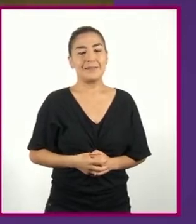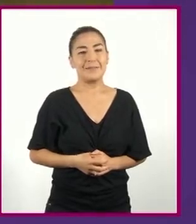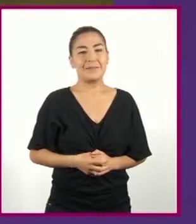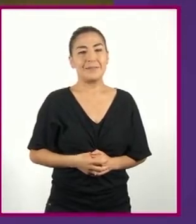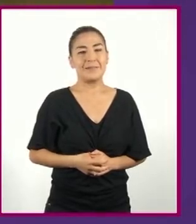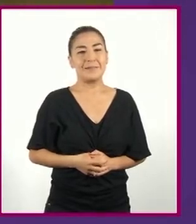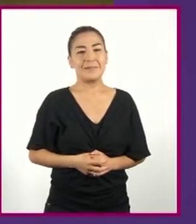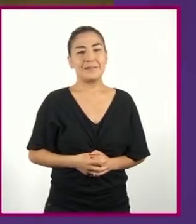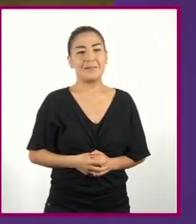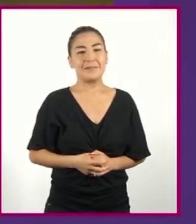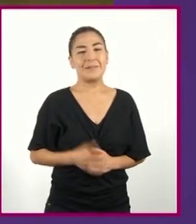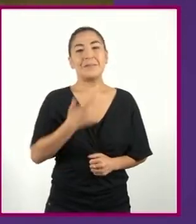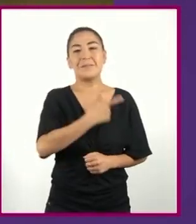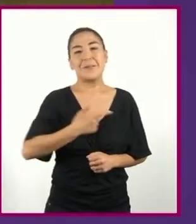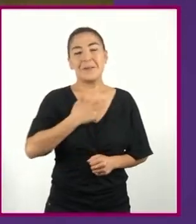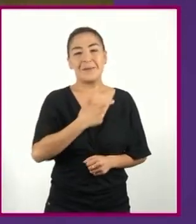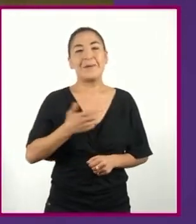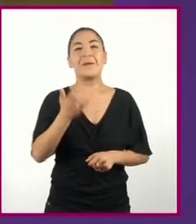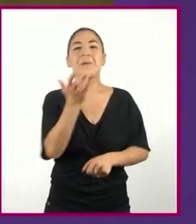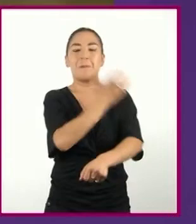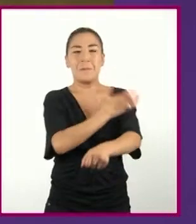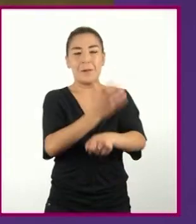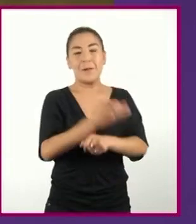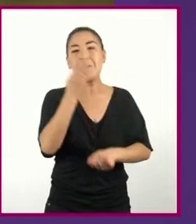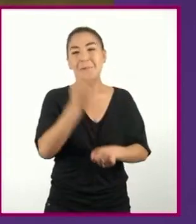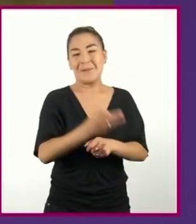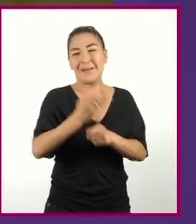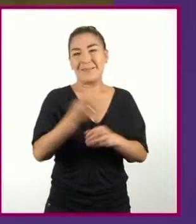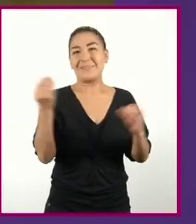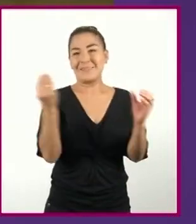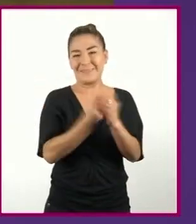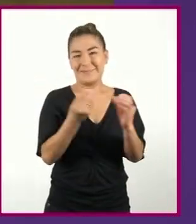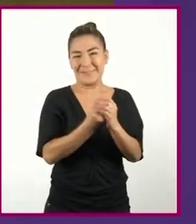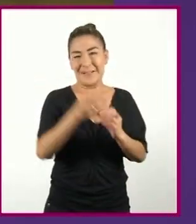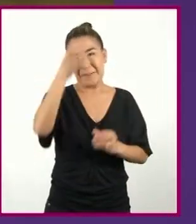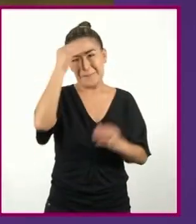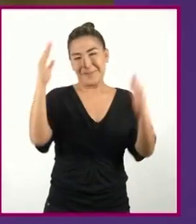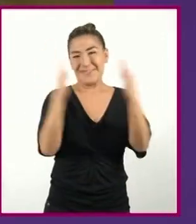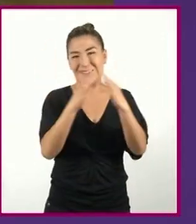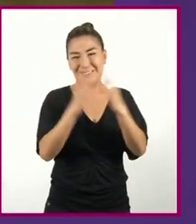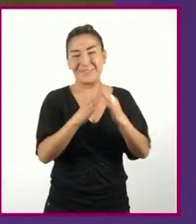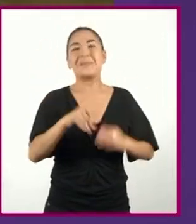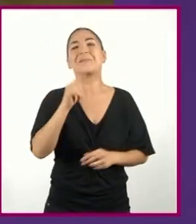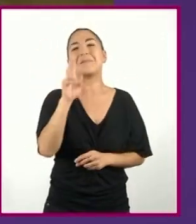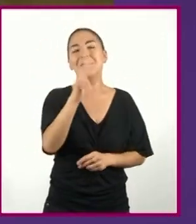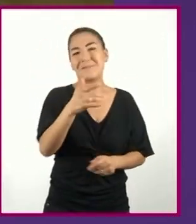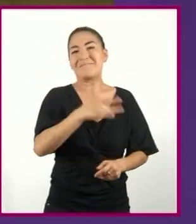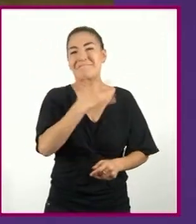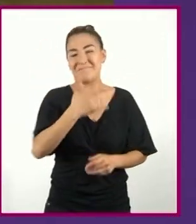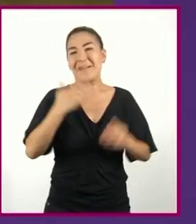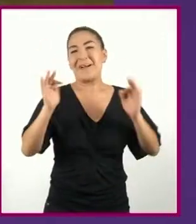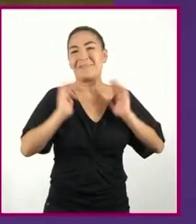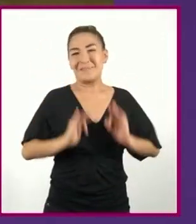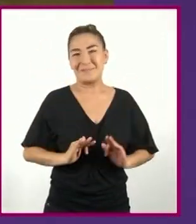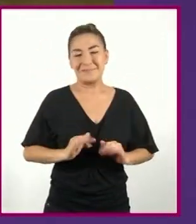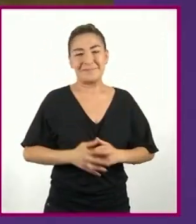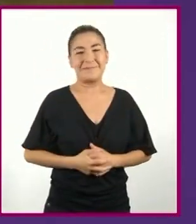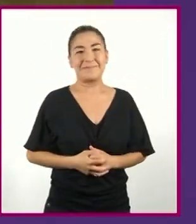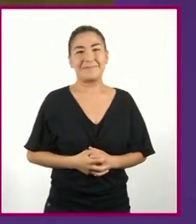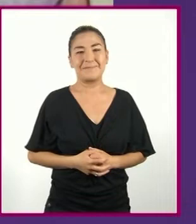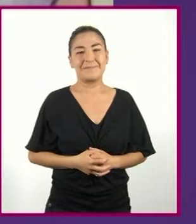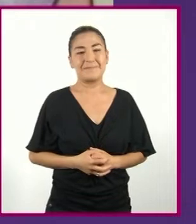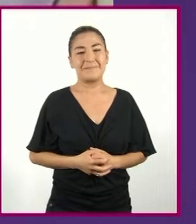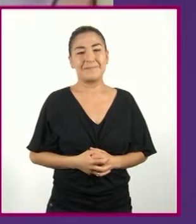Me gustaría compartirles que en las actividades de Aprende en Casa me he sentido muy cómoda,